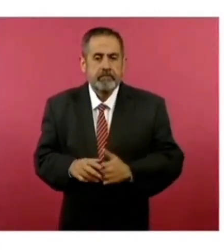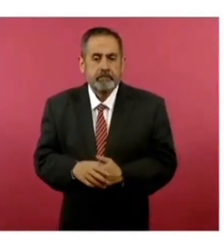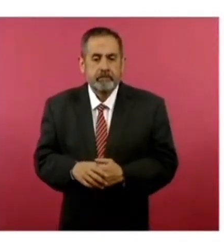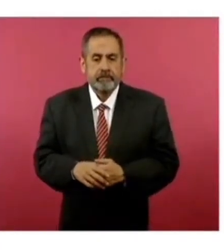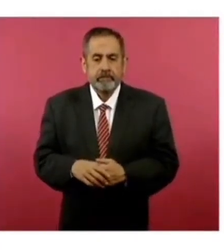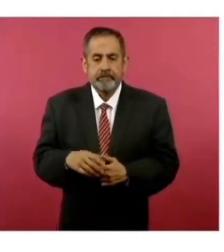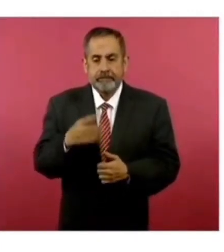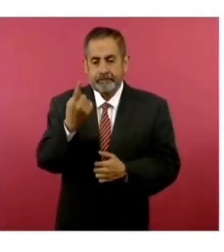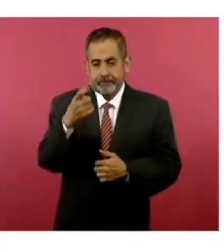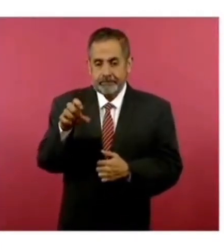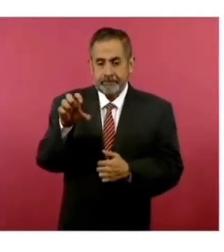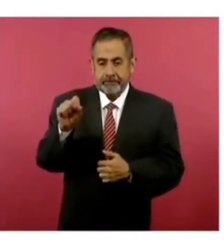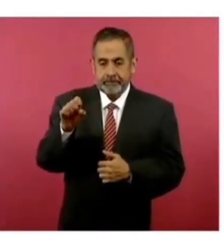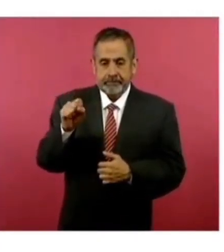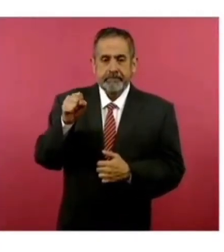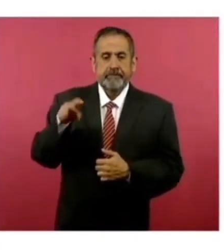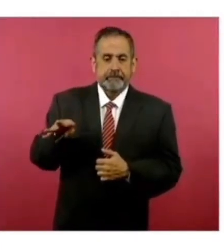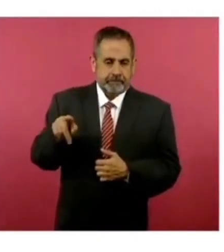son